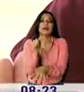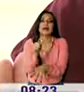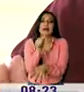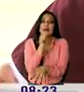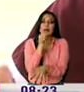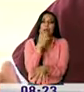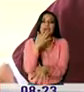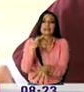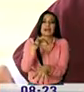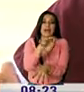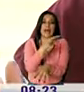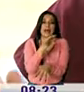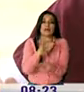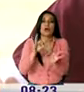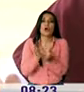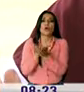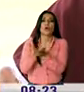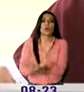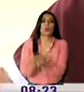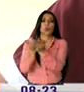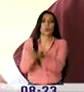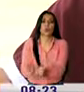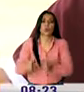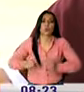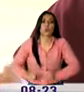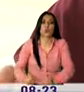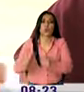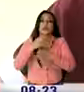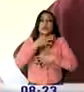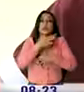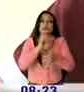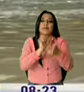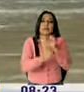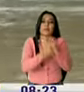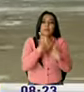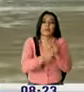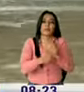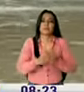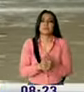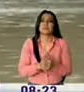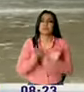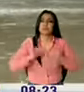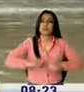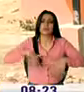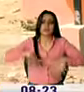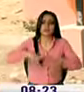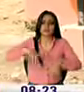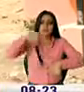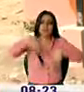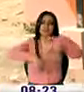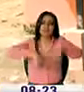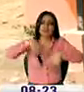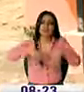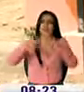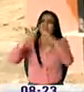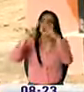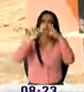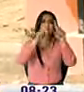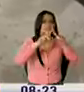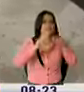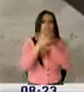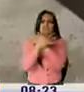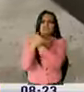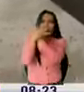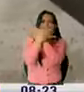que es calla. Hay muchas personas que les gusta hacer deporte en calla. Puede bañarse en el río, conocer variedad de aves de la zona. Y si